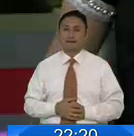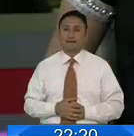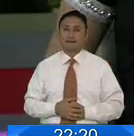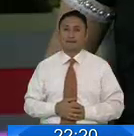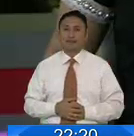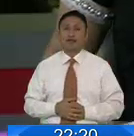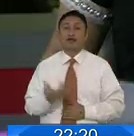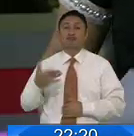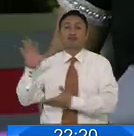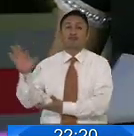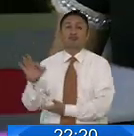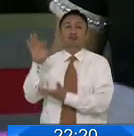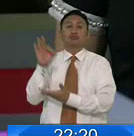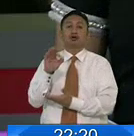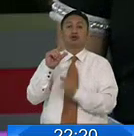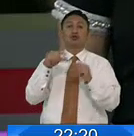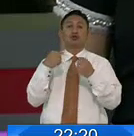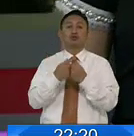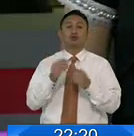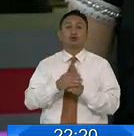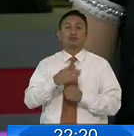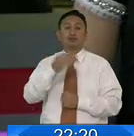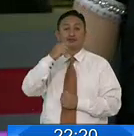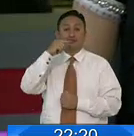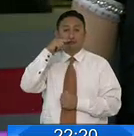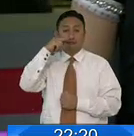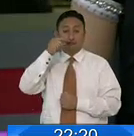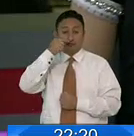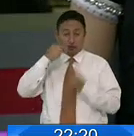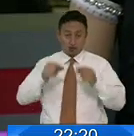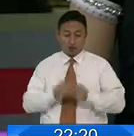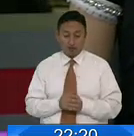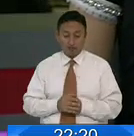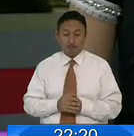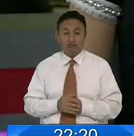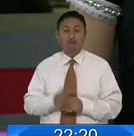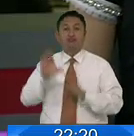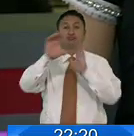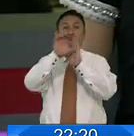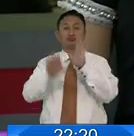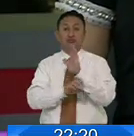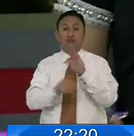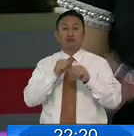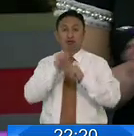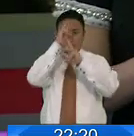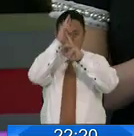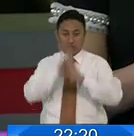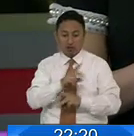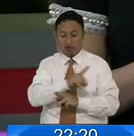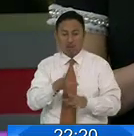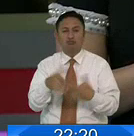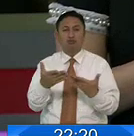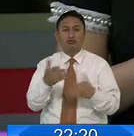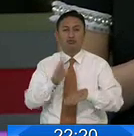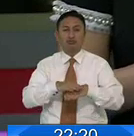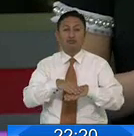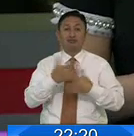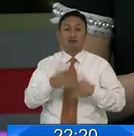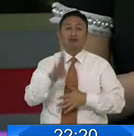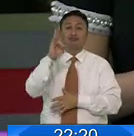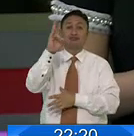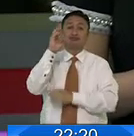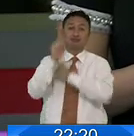representantes del pueblo sarayacu presentaron el acorde constitucional una demanda por incumplimiento esto porque han pasado siete años